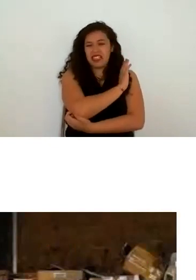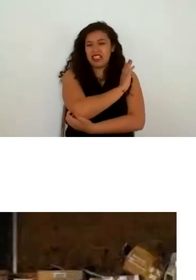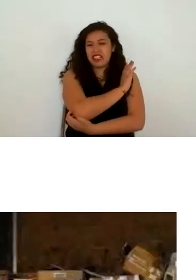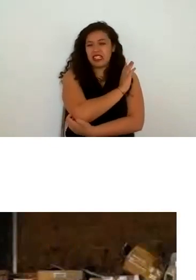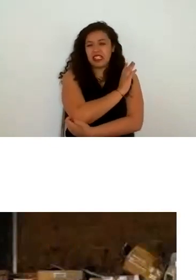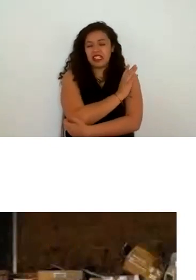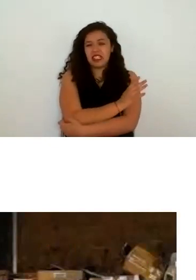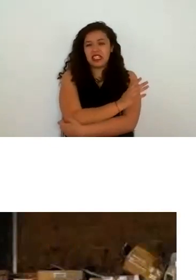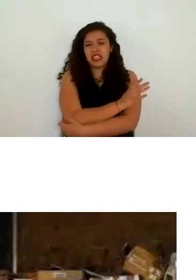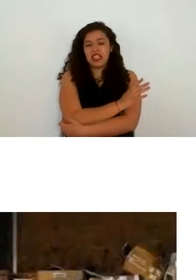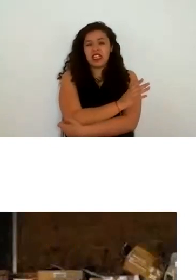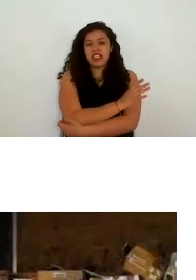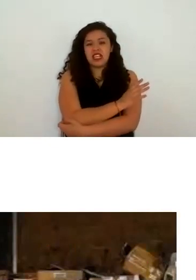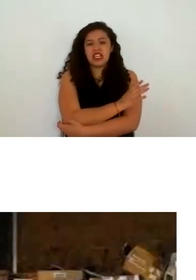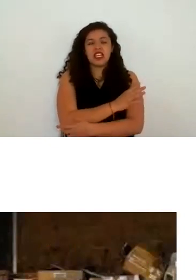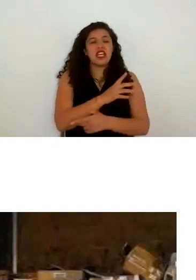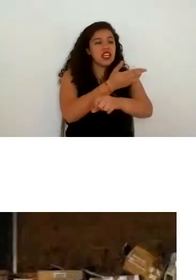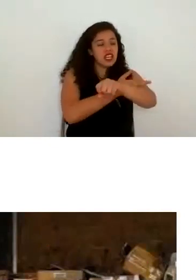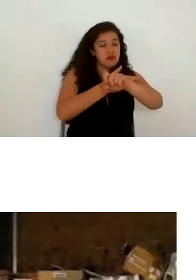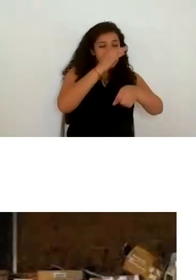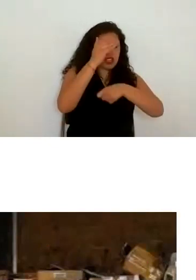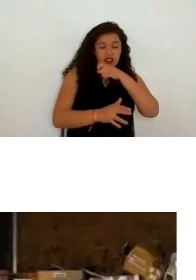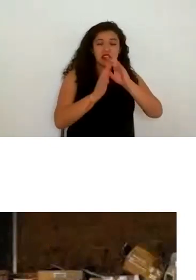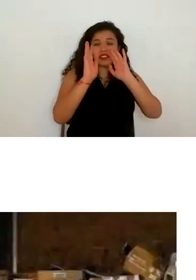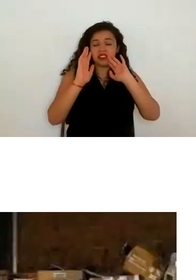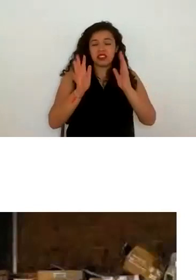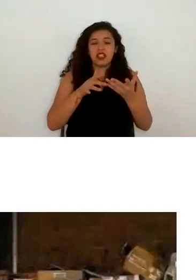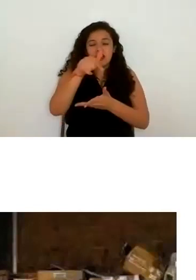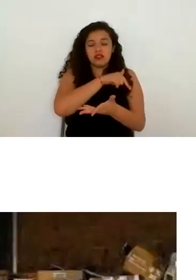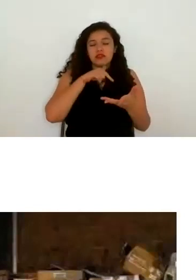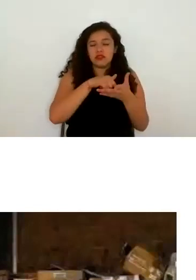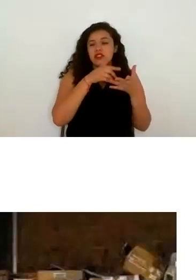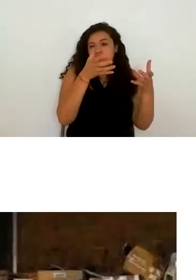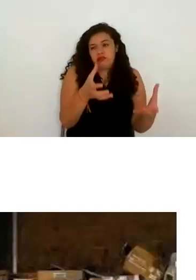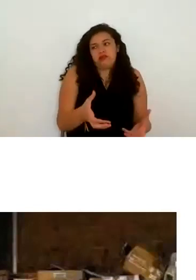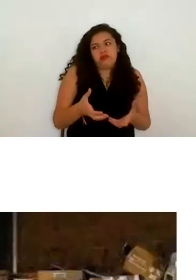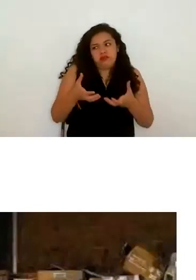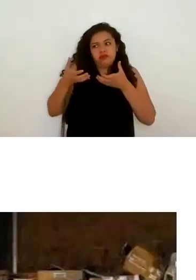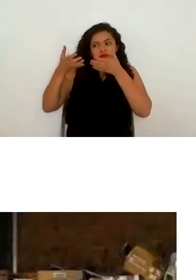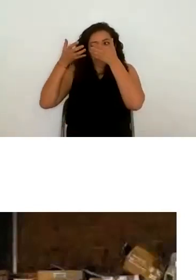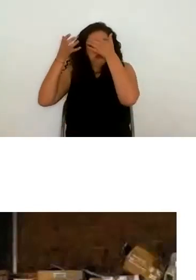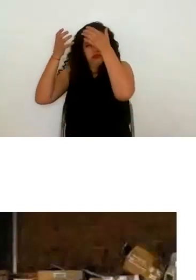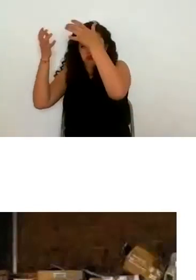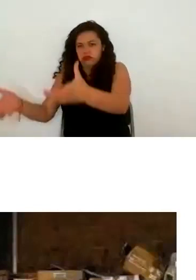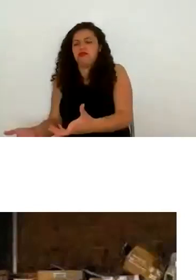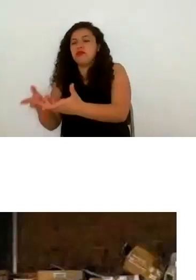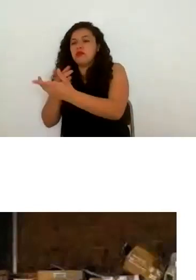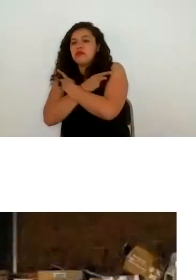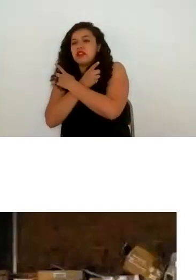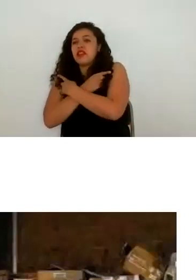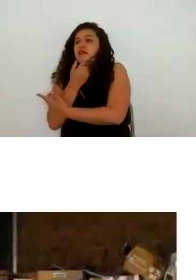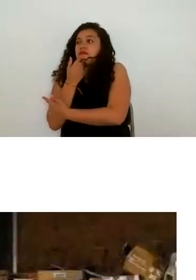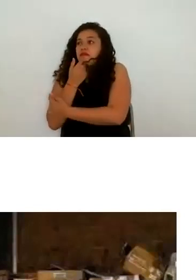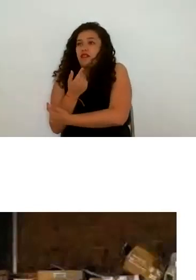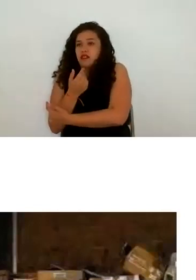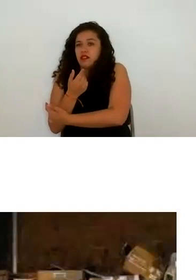ya concluyeron, pues se transfieran a un espacio pues digno, en un espacio decente, porque